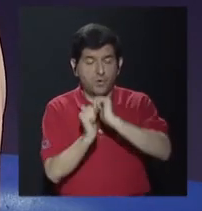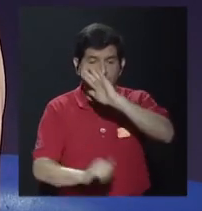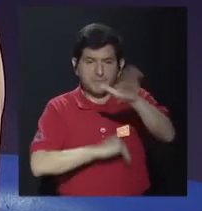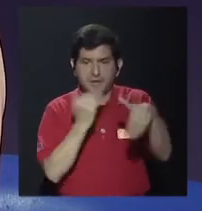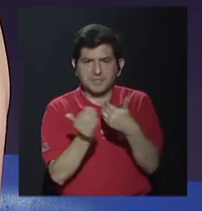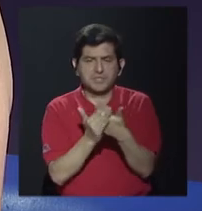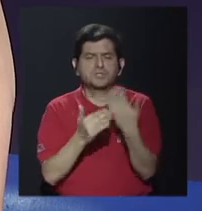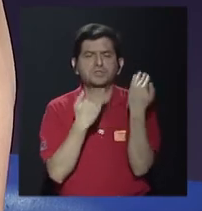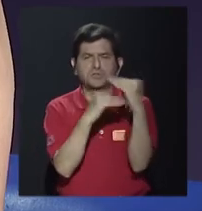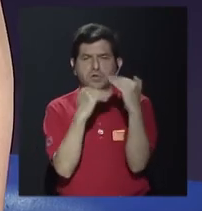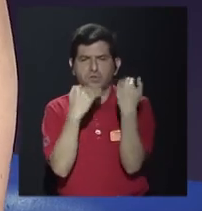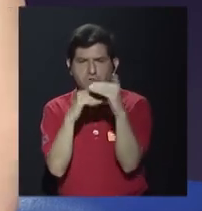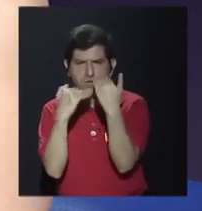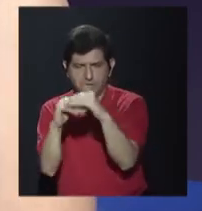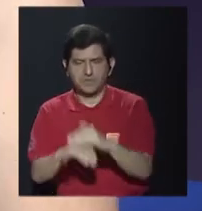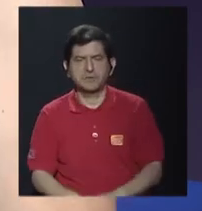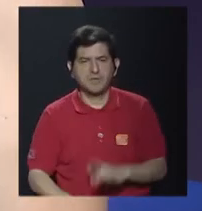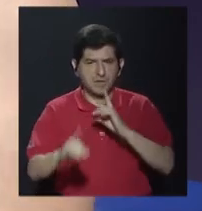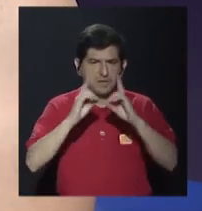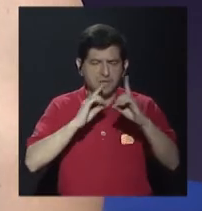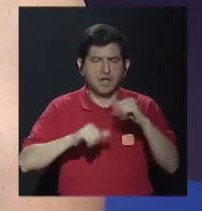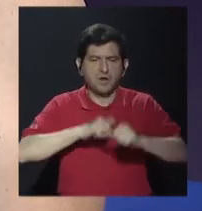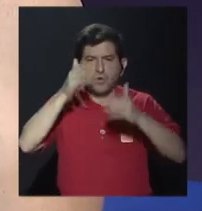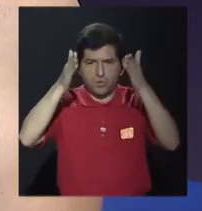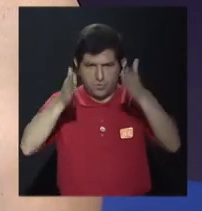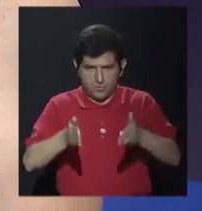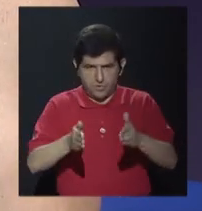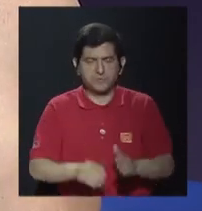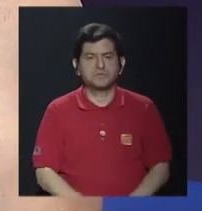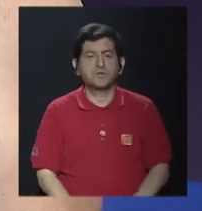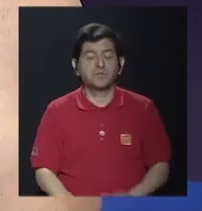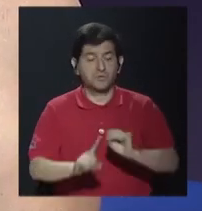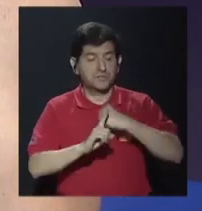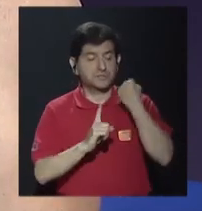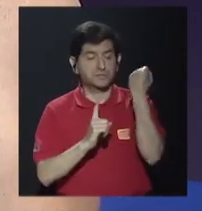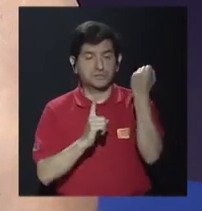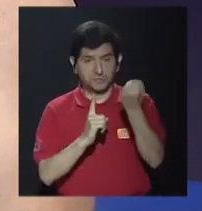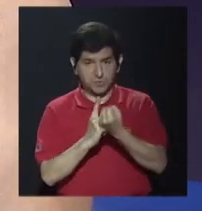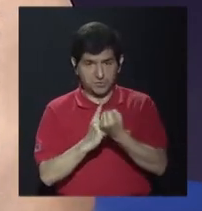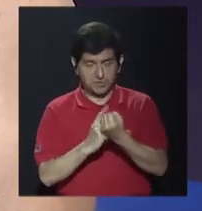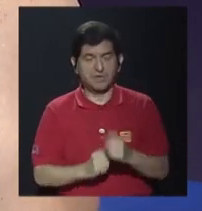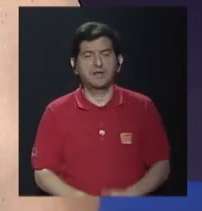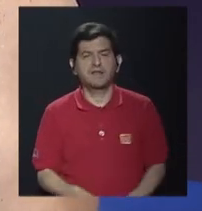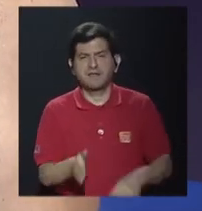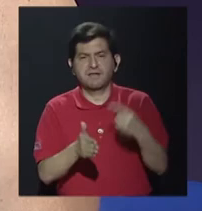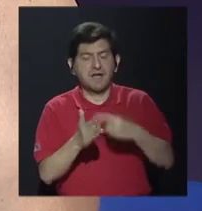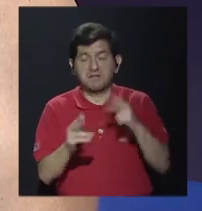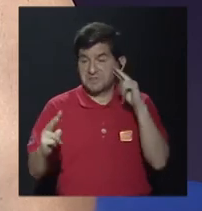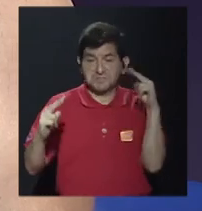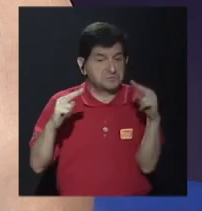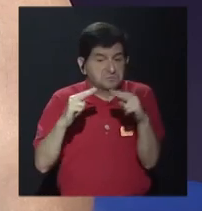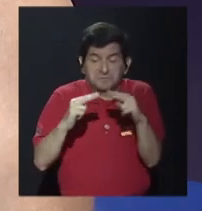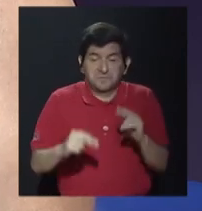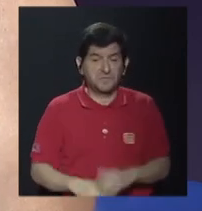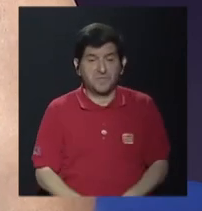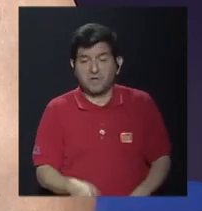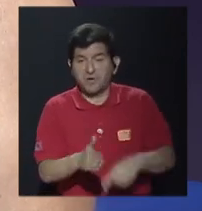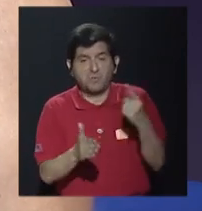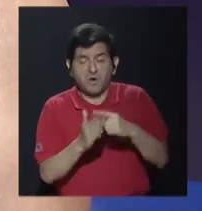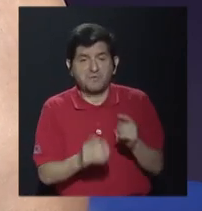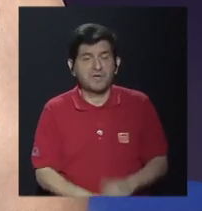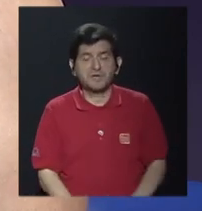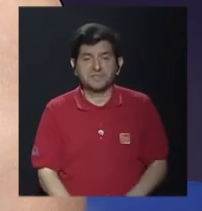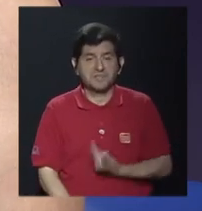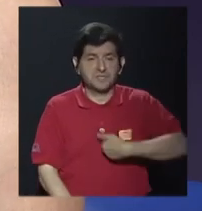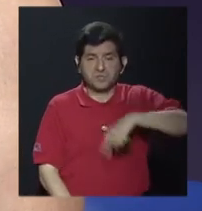estas limitaciones. Diálogos entre luchadores y luchadoras de la sociedad que muchas veces no nos conocíamos, que muchas veces no nos